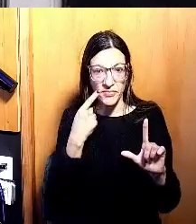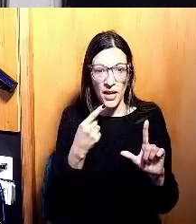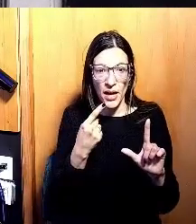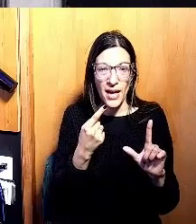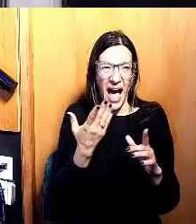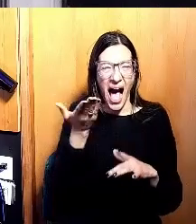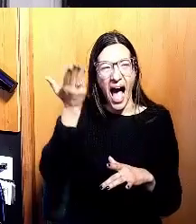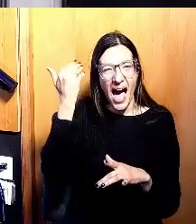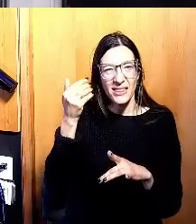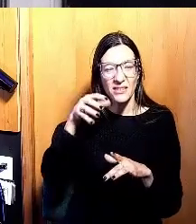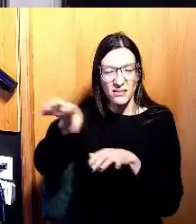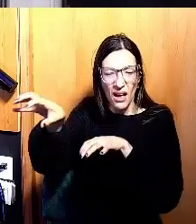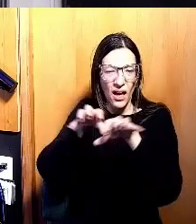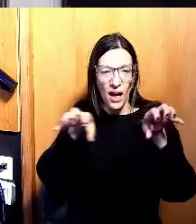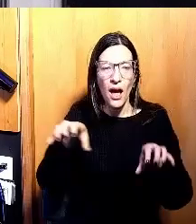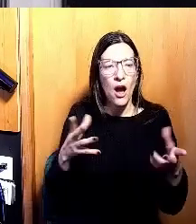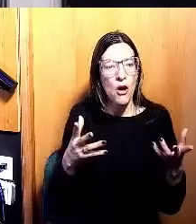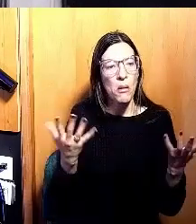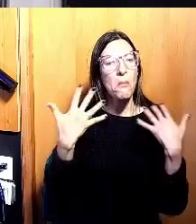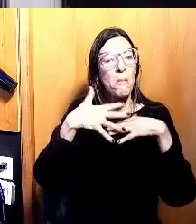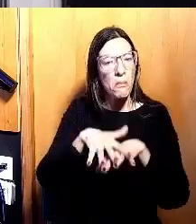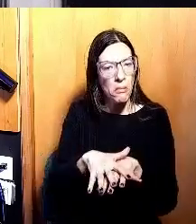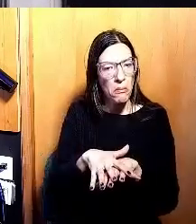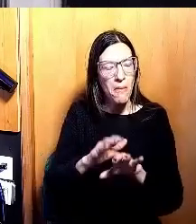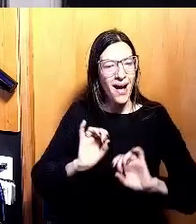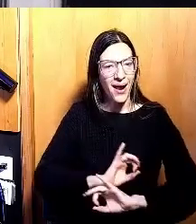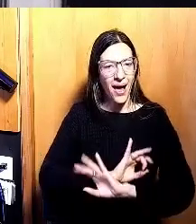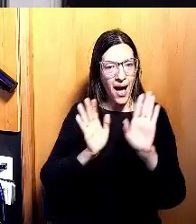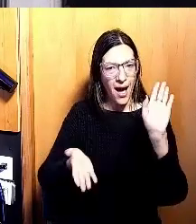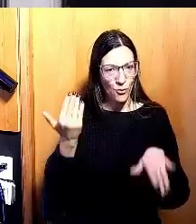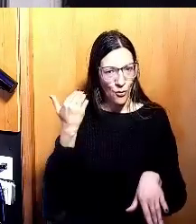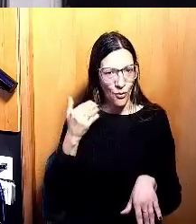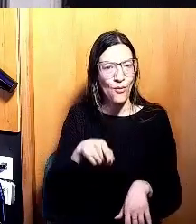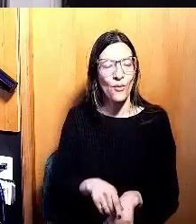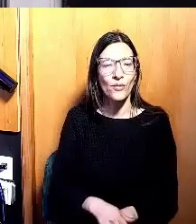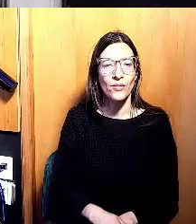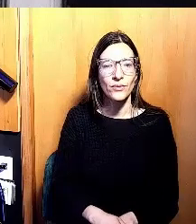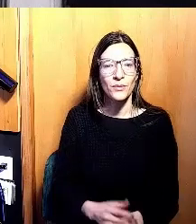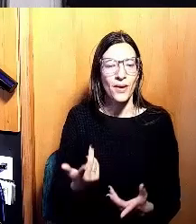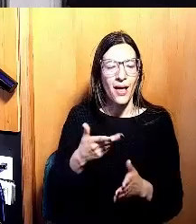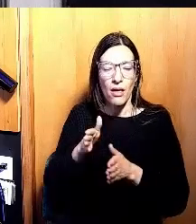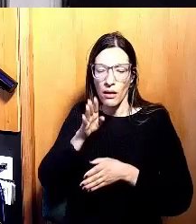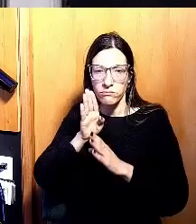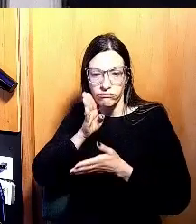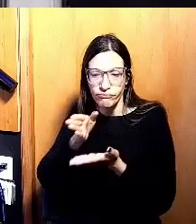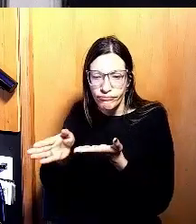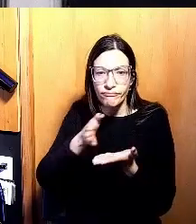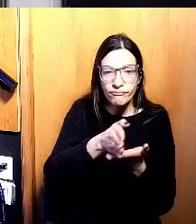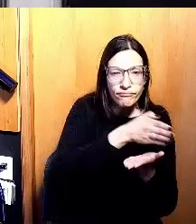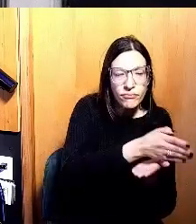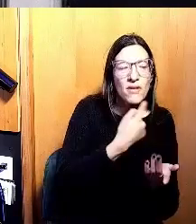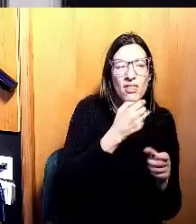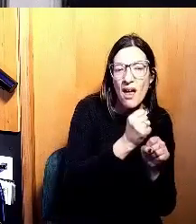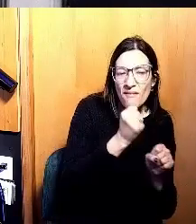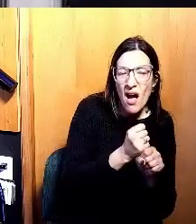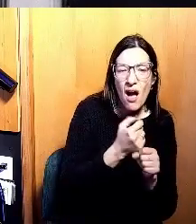integradas, que eran inclusive de elaboración de las diferentes divisiones, un poco lo que decía Germán,